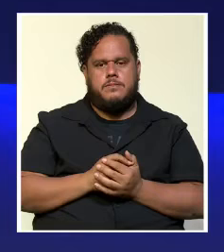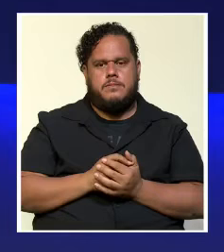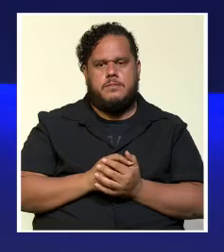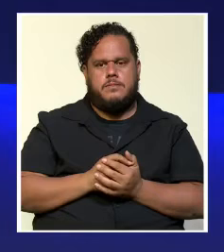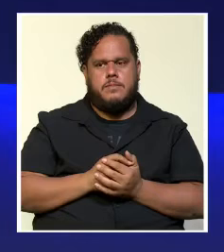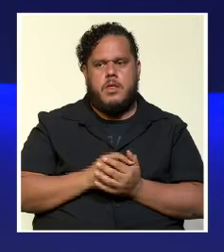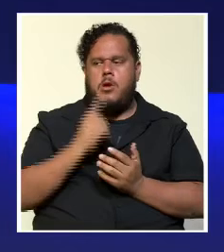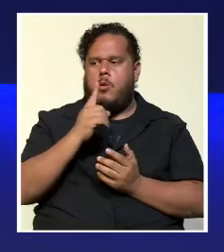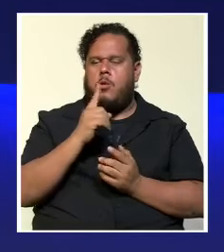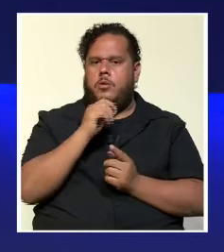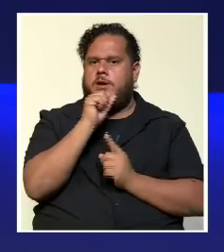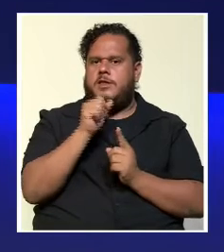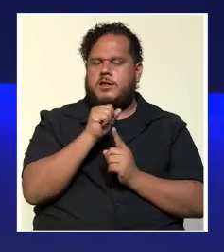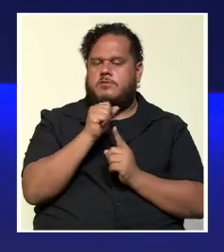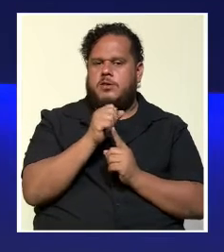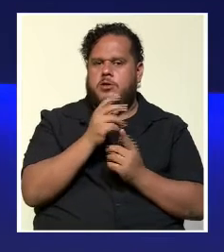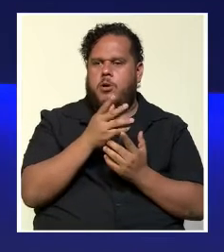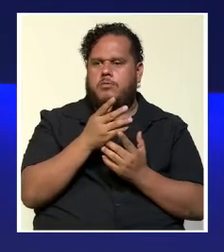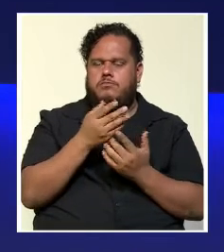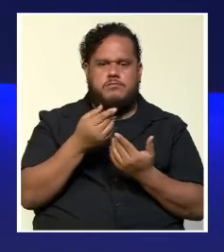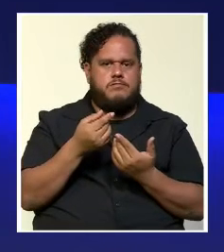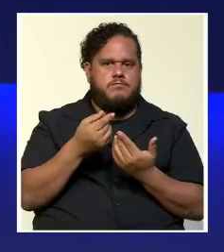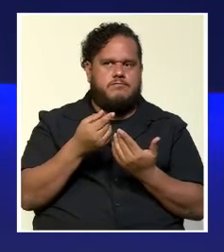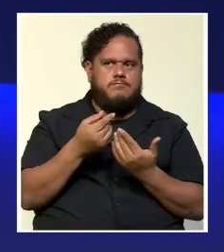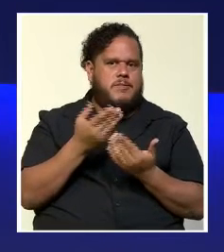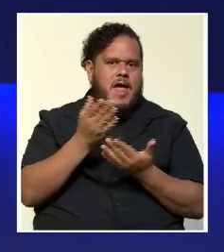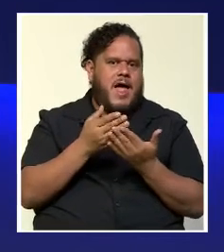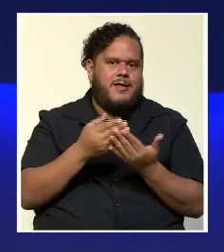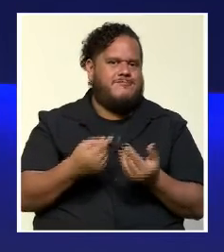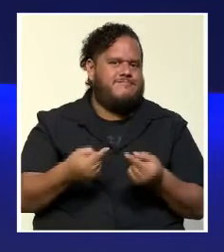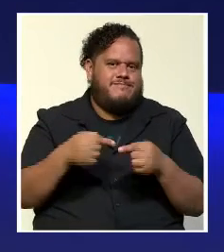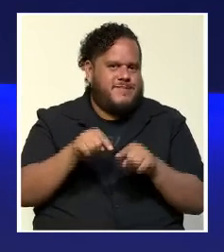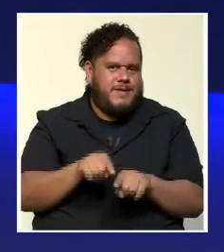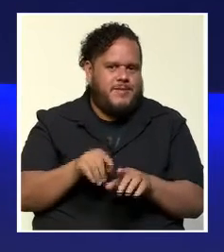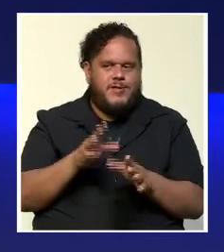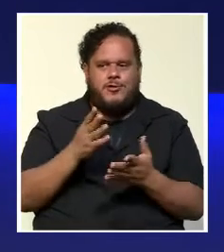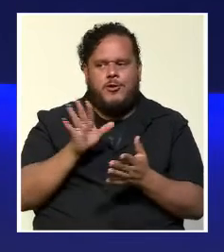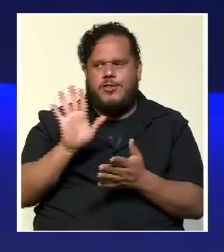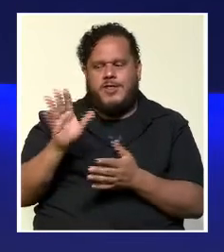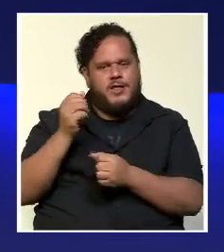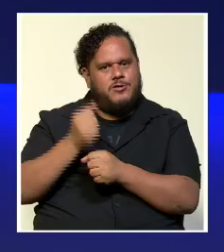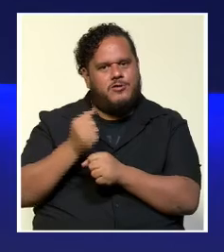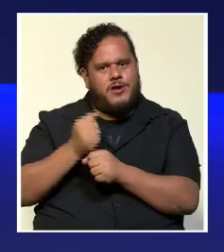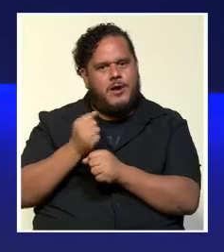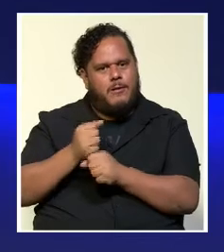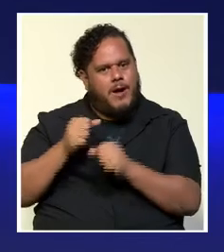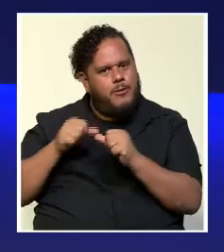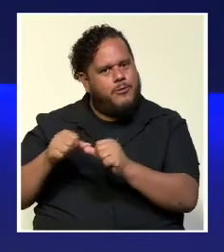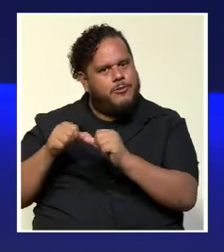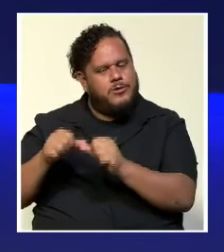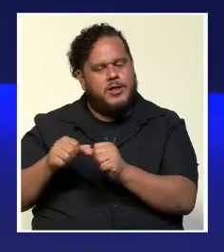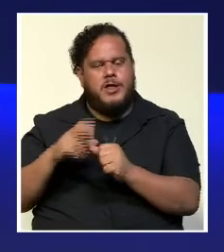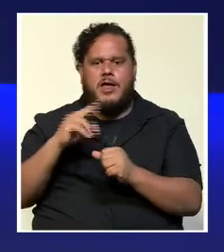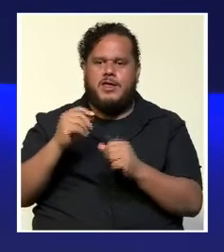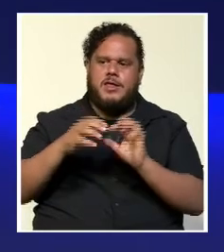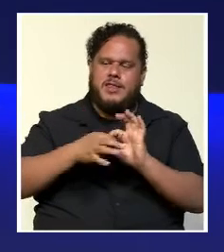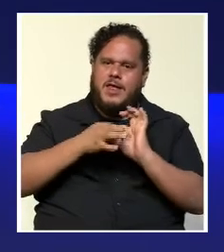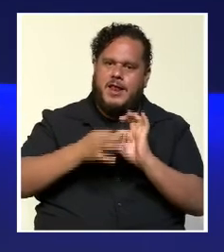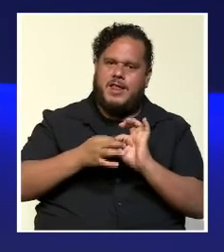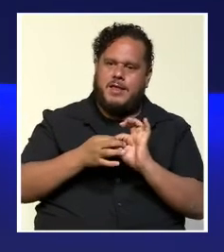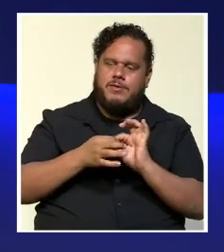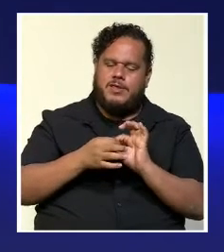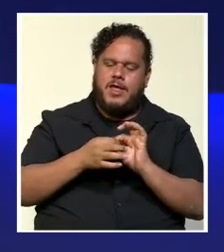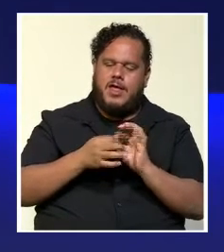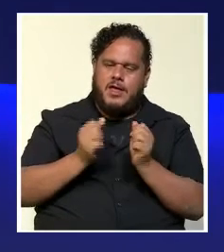fue una casualidad también y fue obra de su trabajo constante. y de la amistad que nos une, porque en realidad